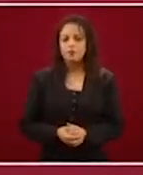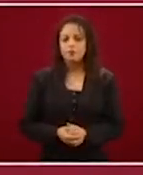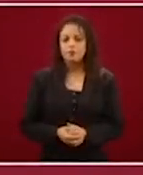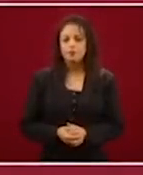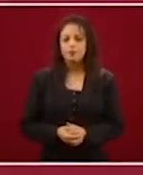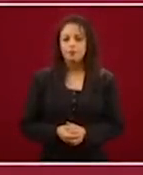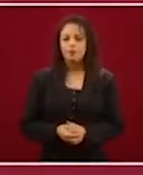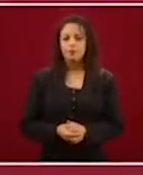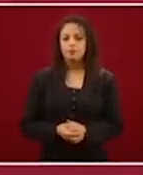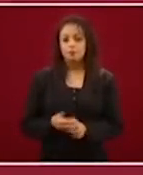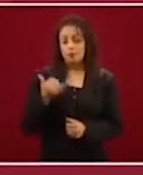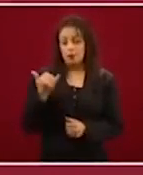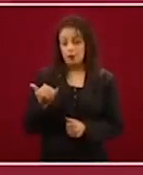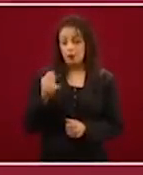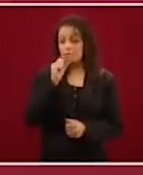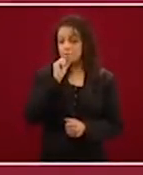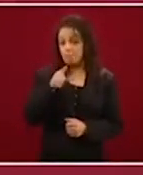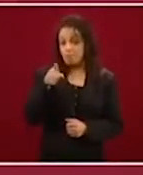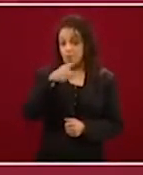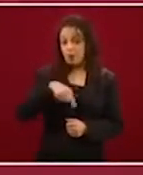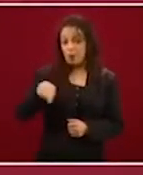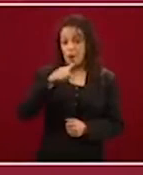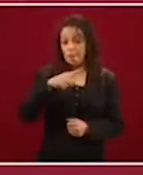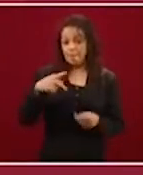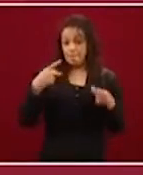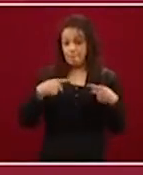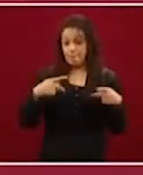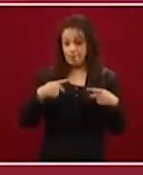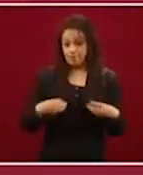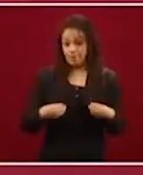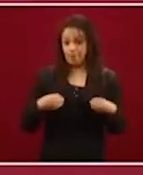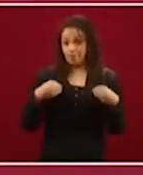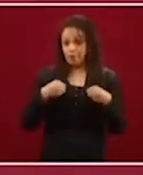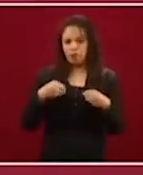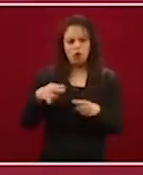y que los ciudadanos, esto es en general,